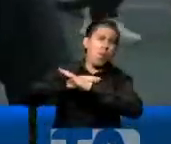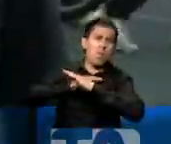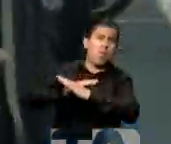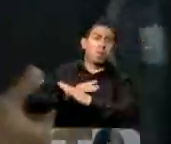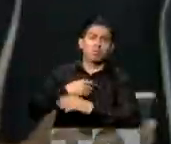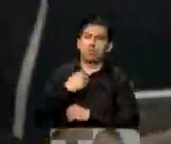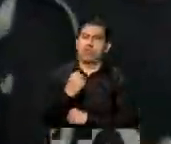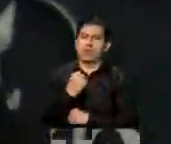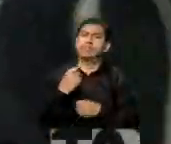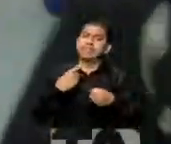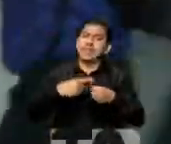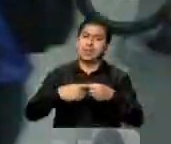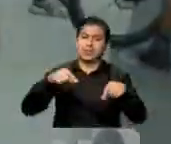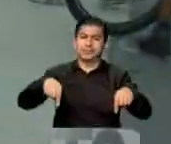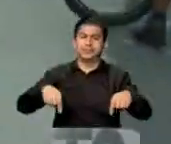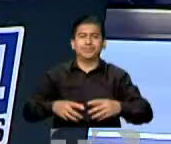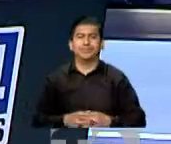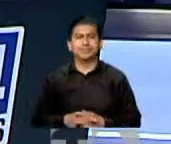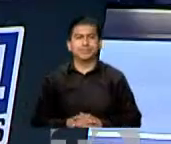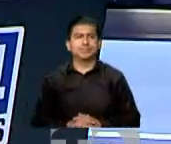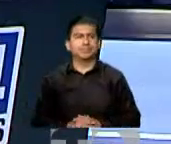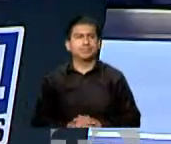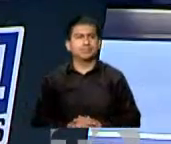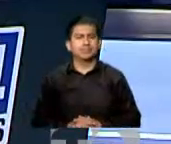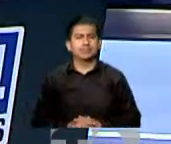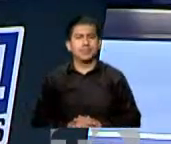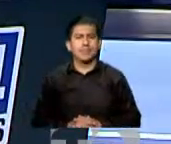En Quito, Fausto Yepes, 24 horas.